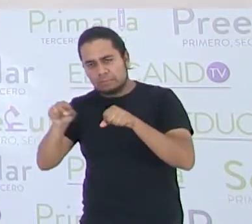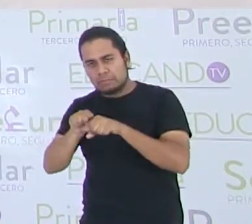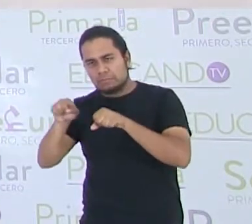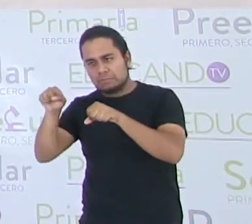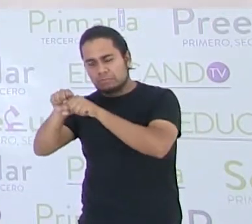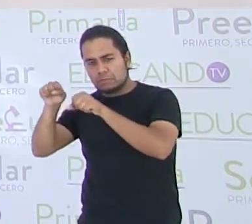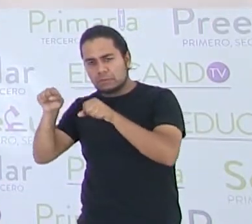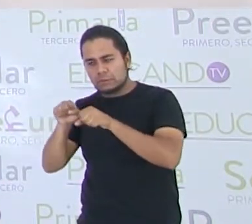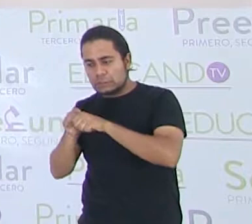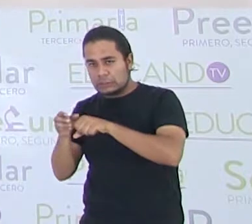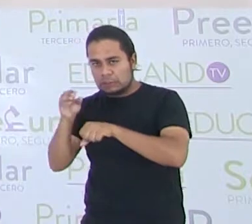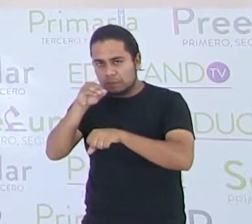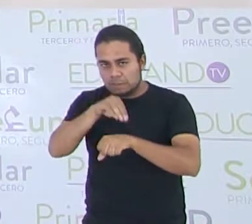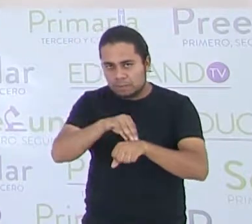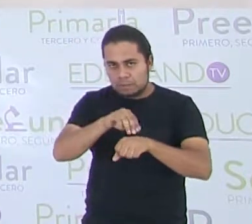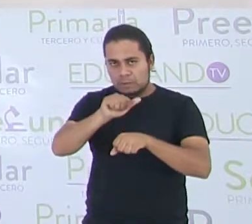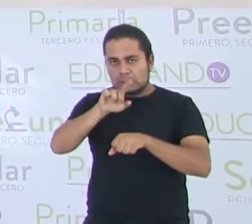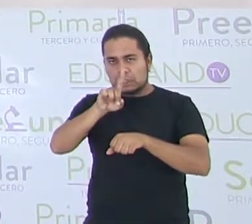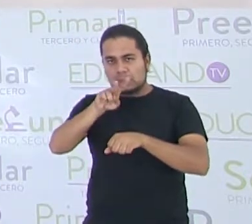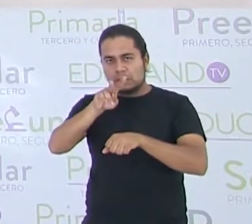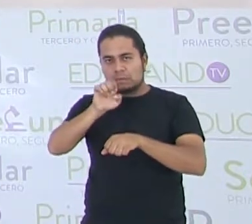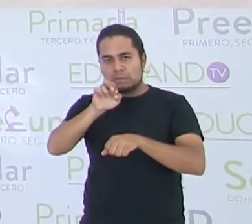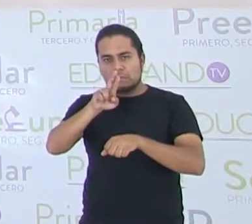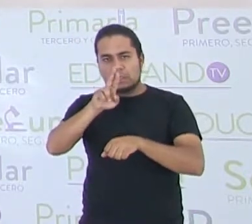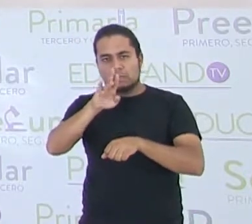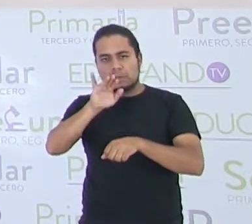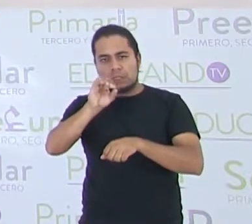meto mi adverbio muy amplios